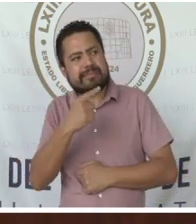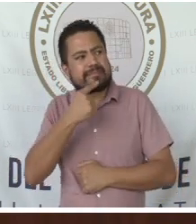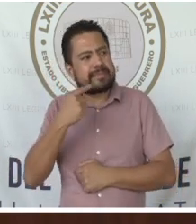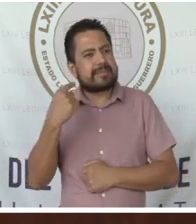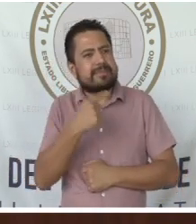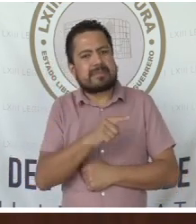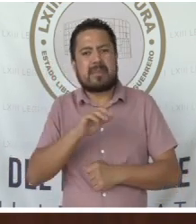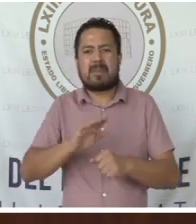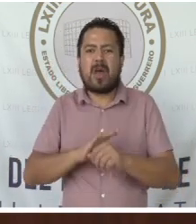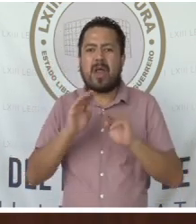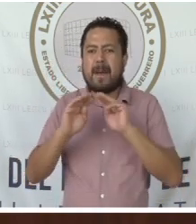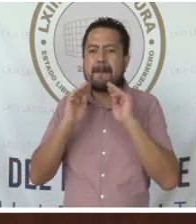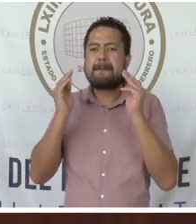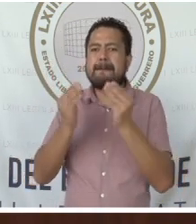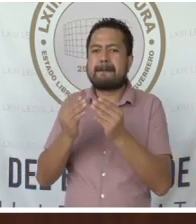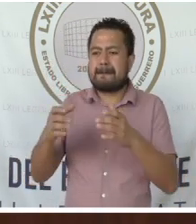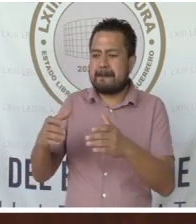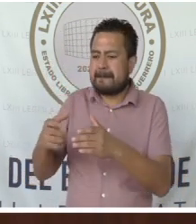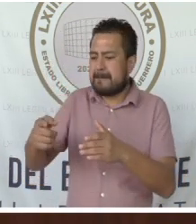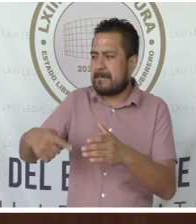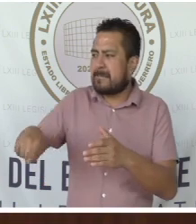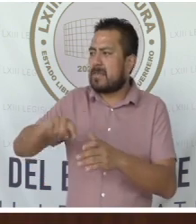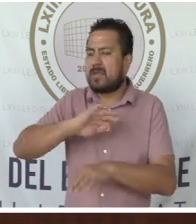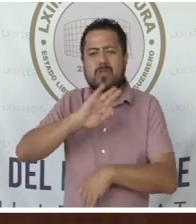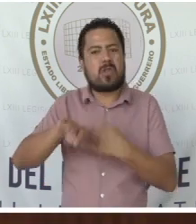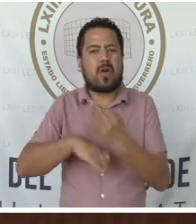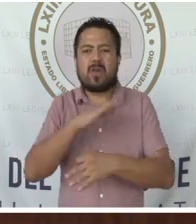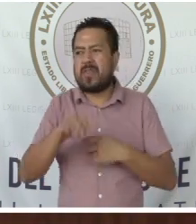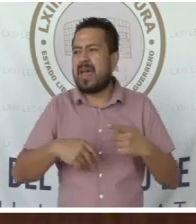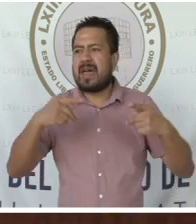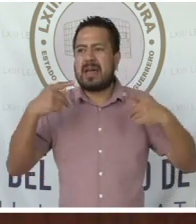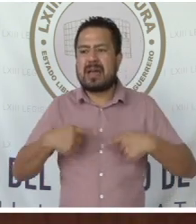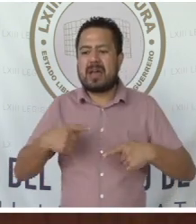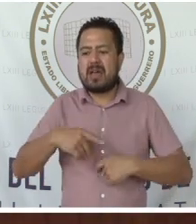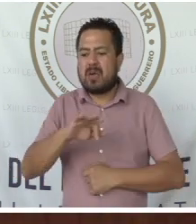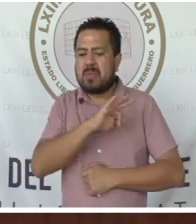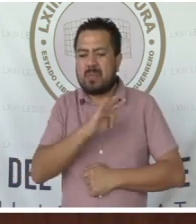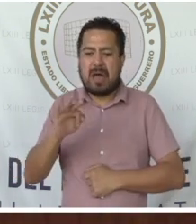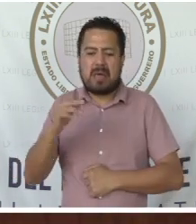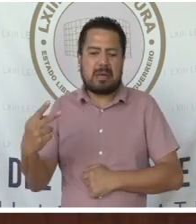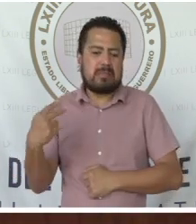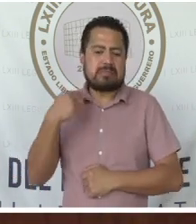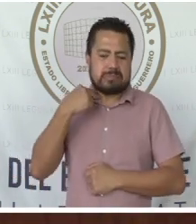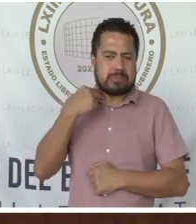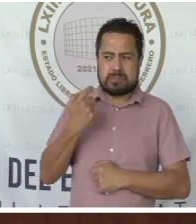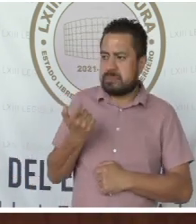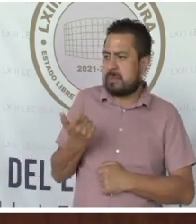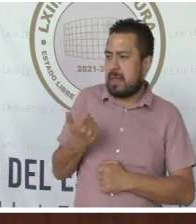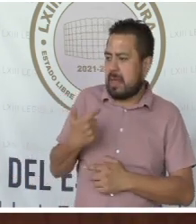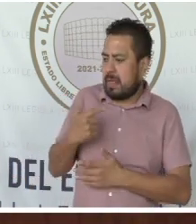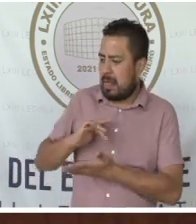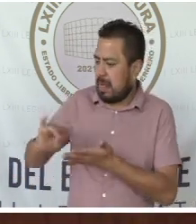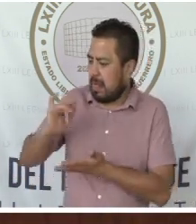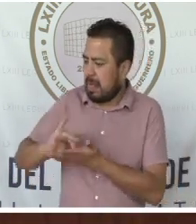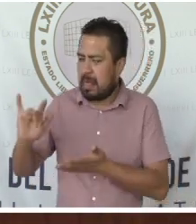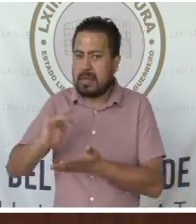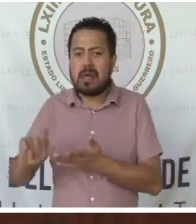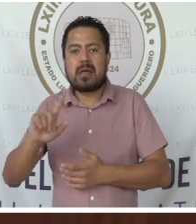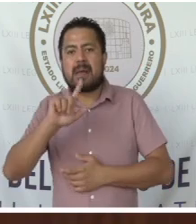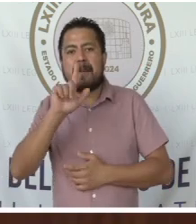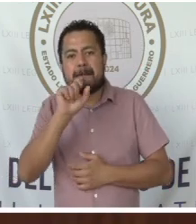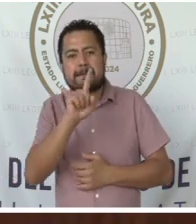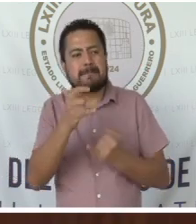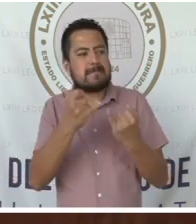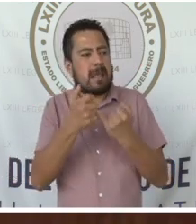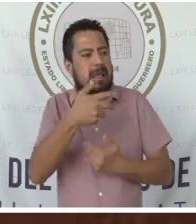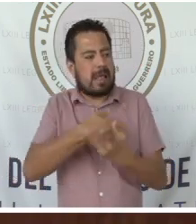práctica delincuencial. Toda la ciudadanía está expuesta a ser víctima de este delito. Sin embargo, afecta de manera